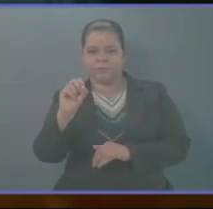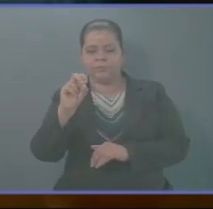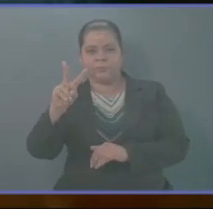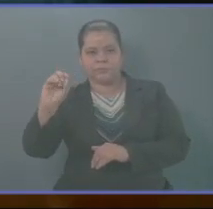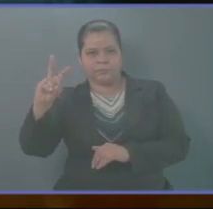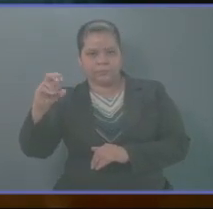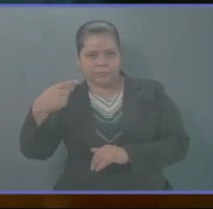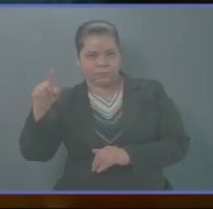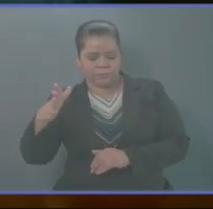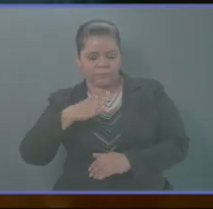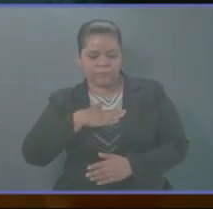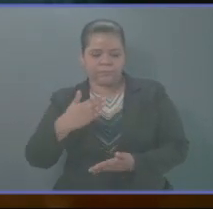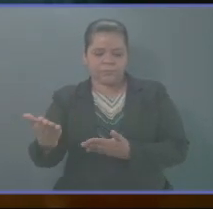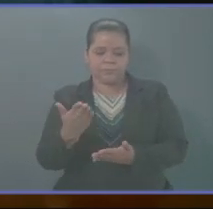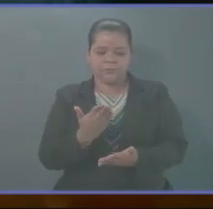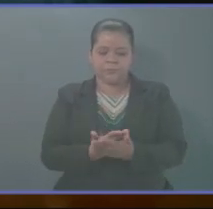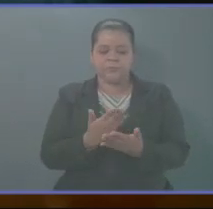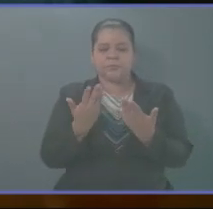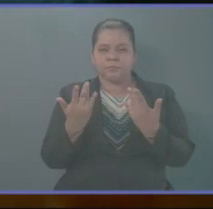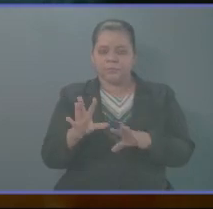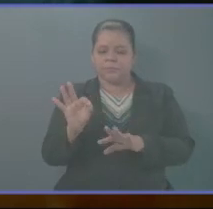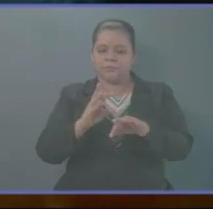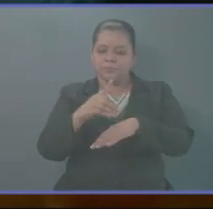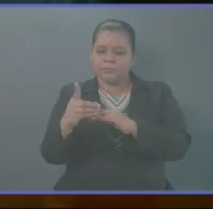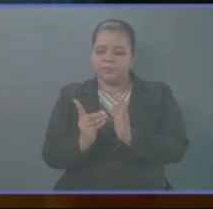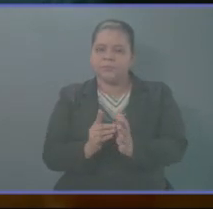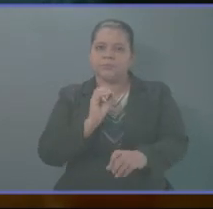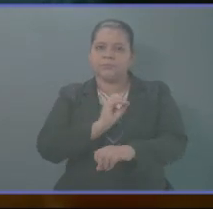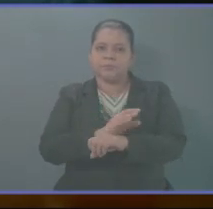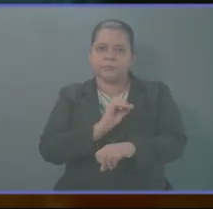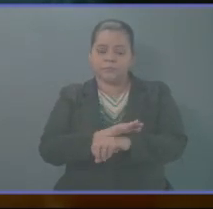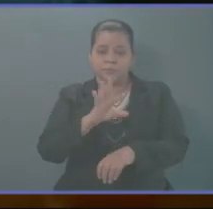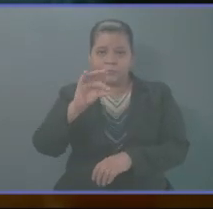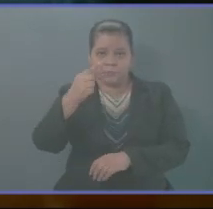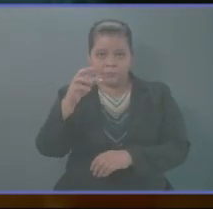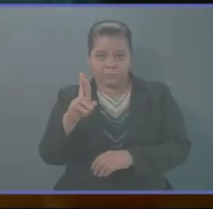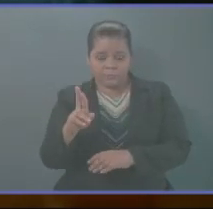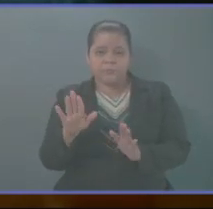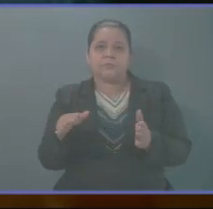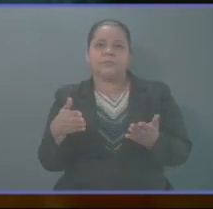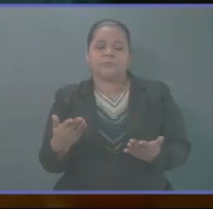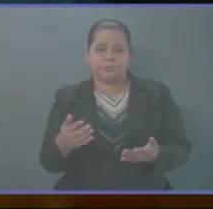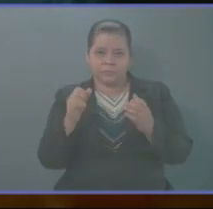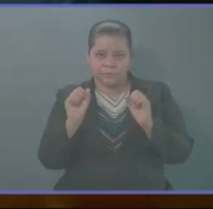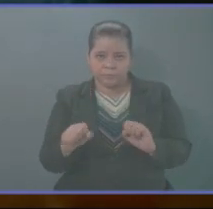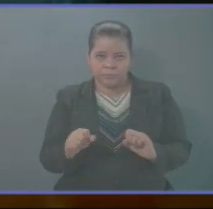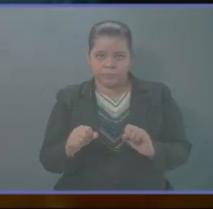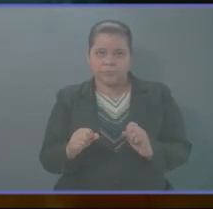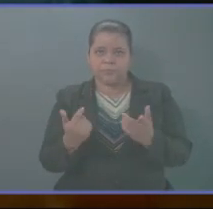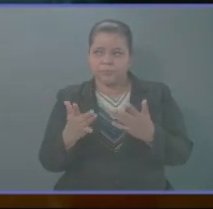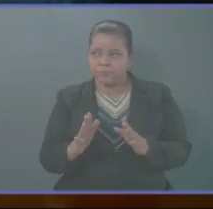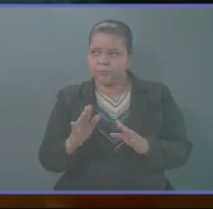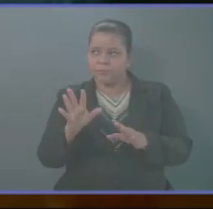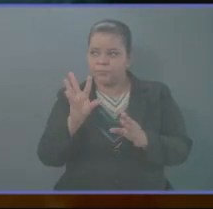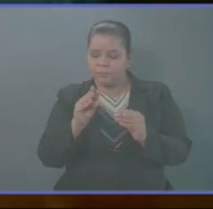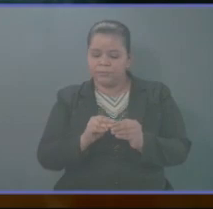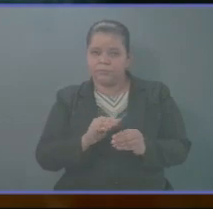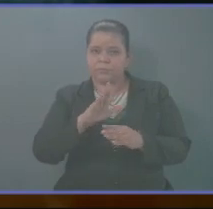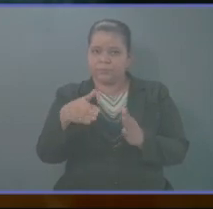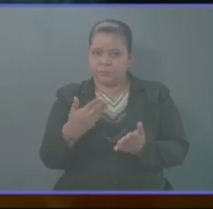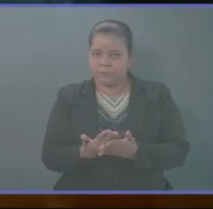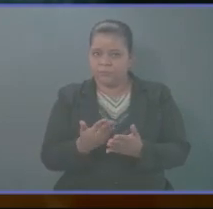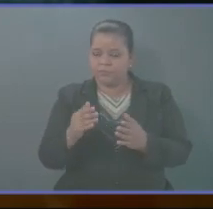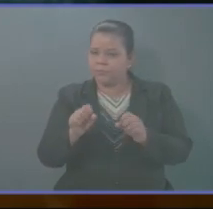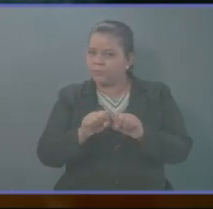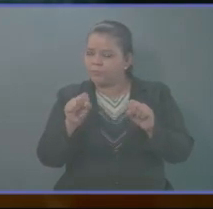1834-3-2020-1, que contiene solicitud de varios diputados en el sentido se recomienda al Fiscal General de la República proceda a la investigación en contra de los empleadores del